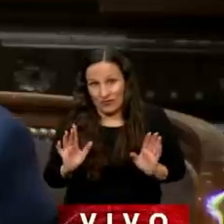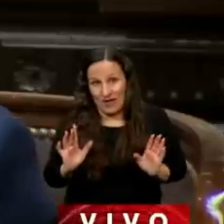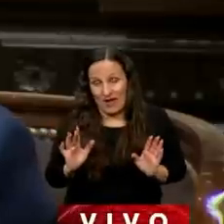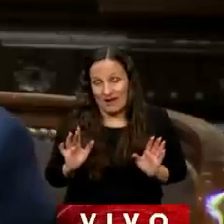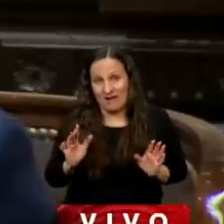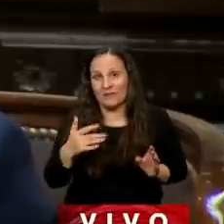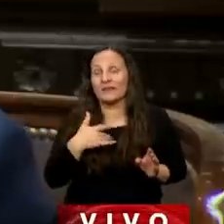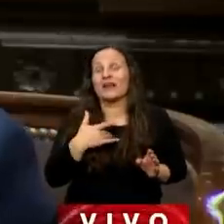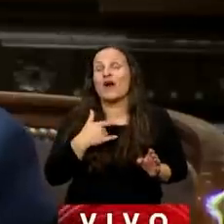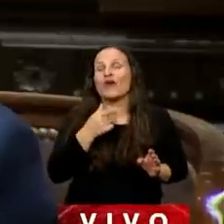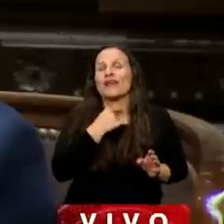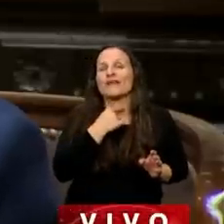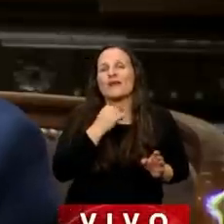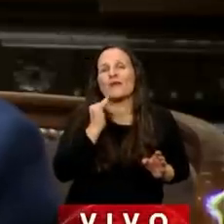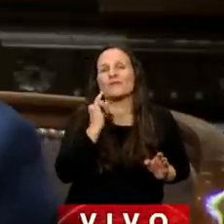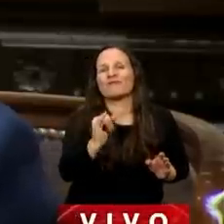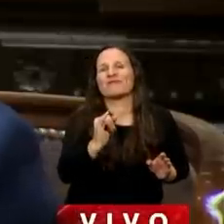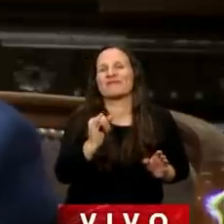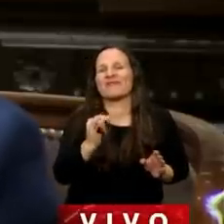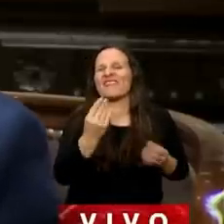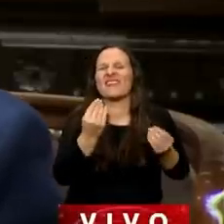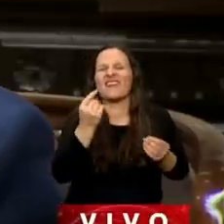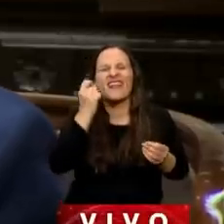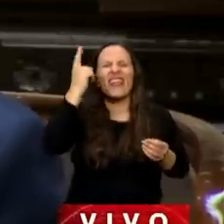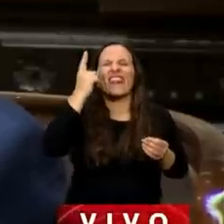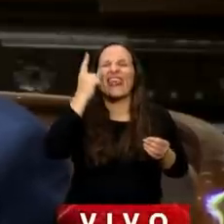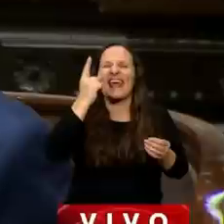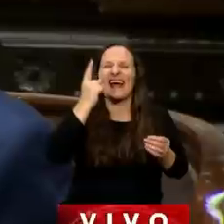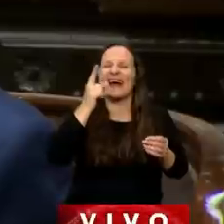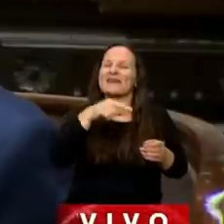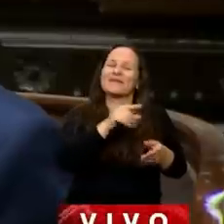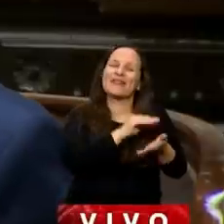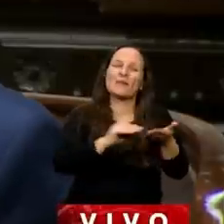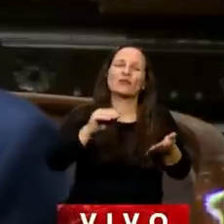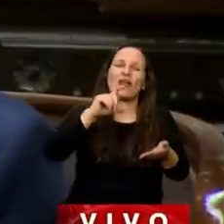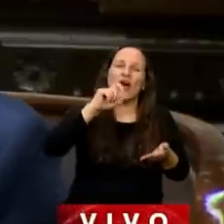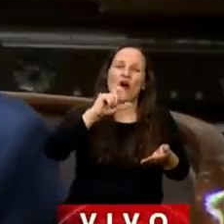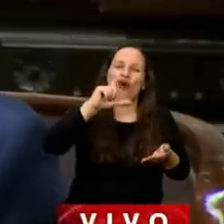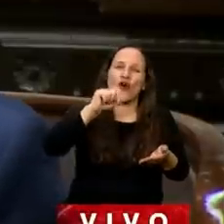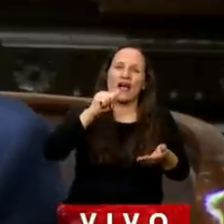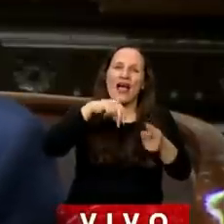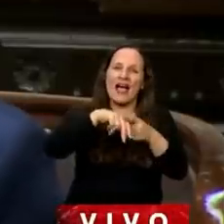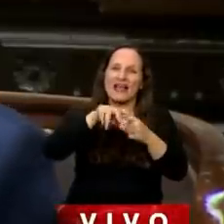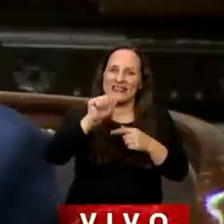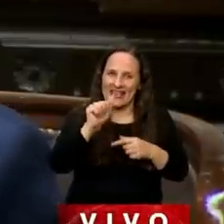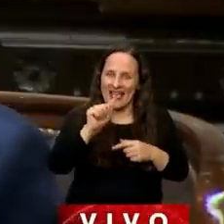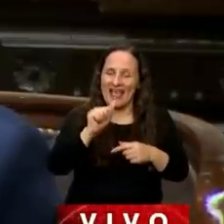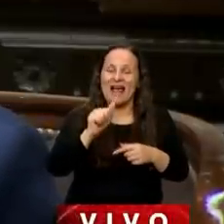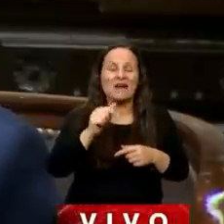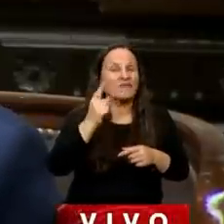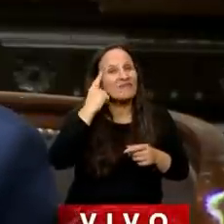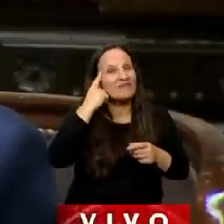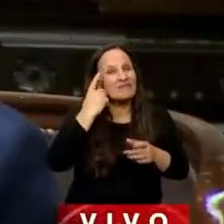lo siguiente y quiero rescatar la idea original de la diputada Ocaña cuando había ideado